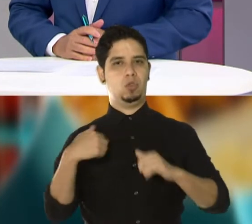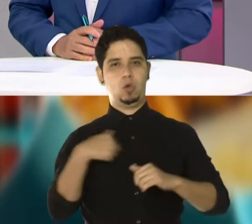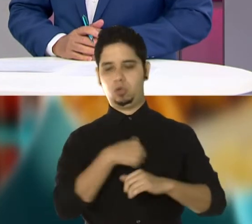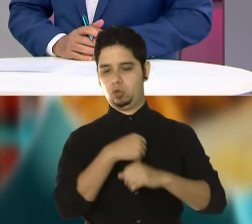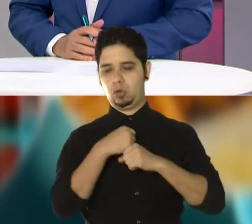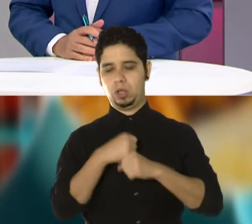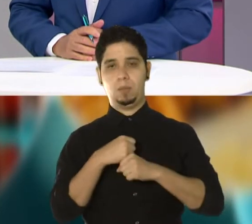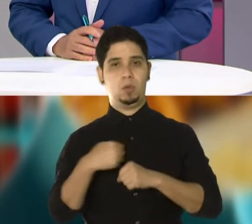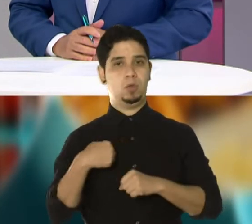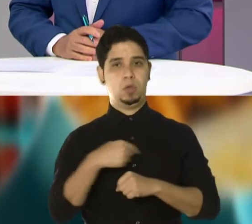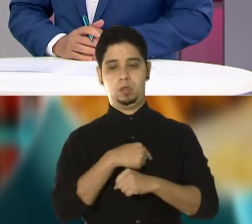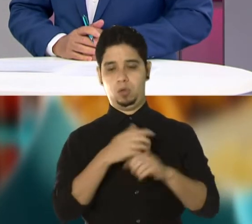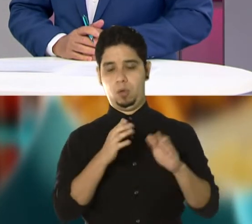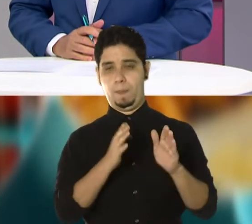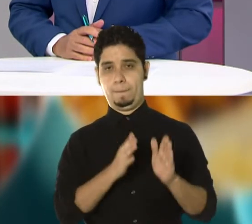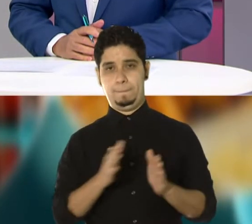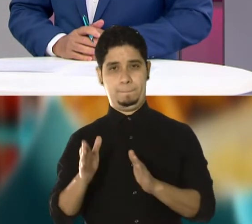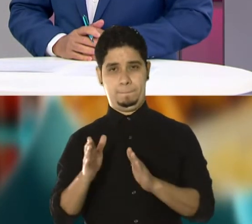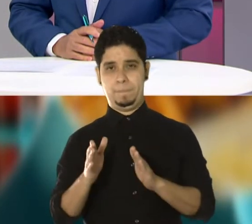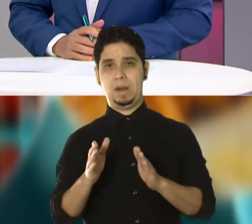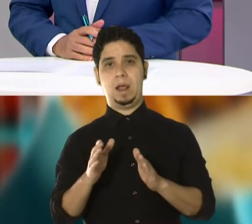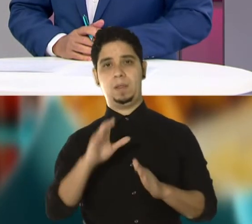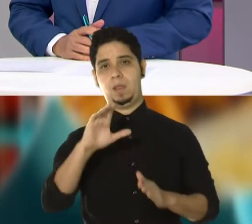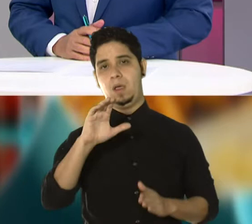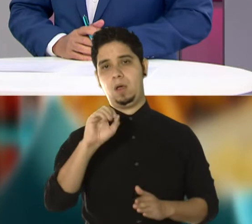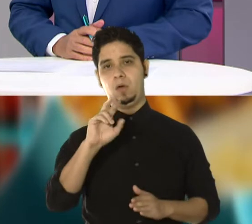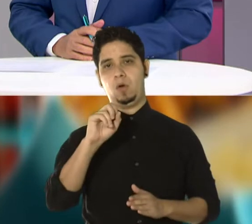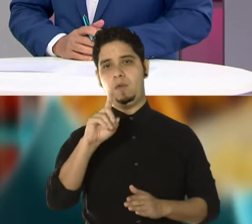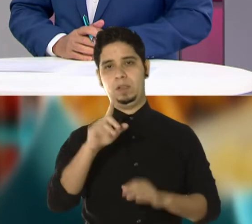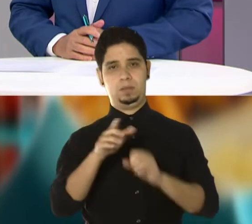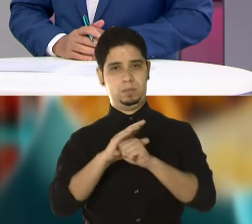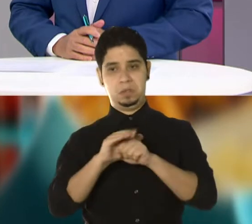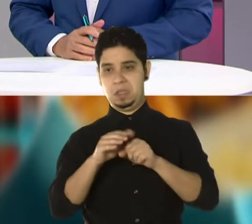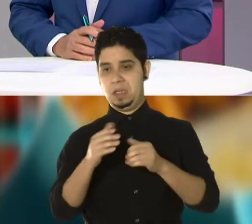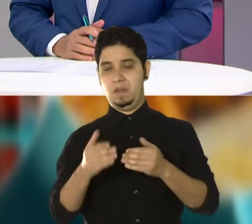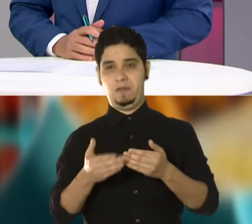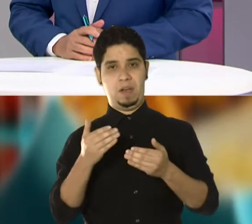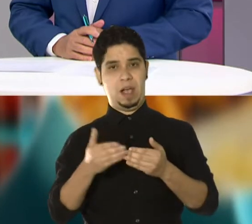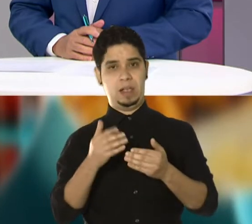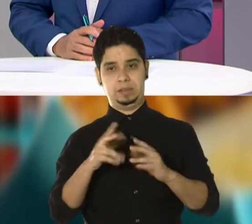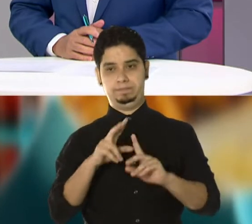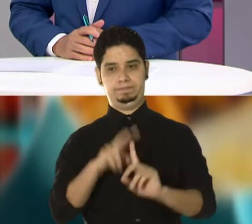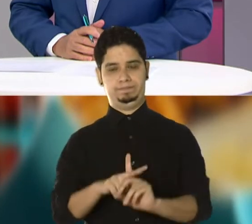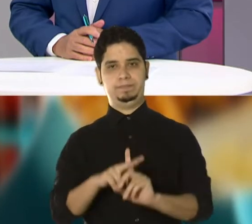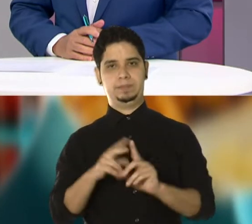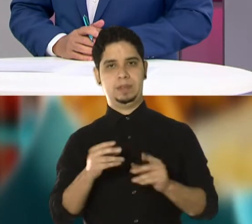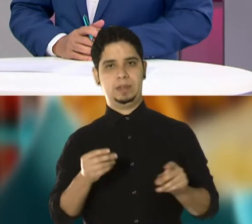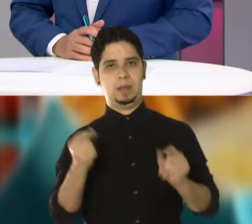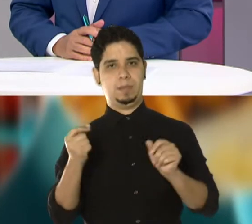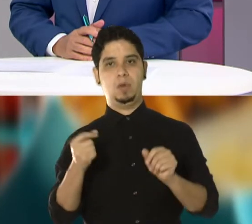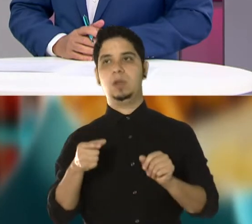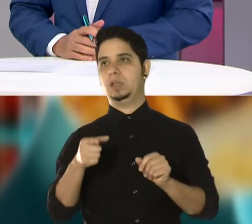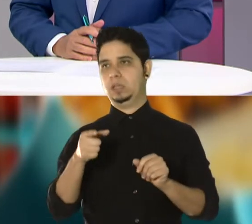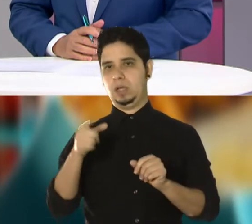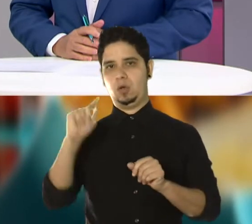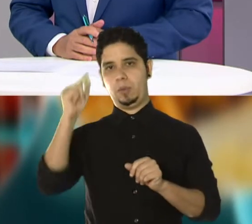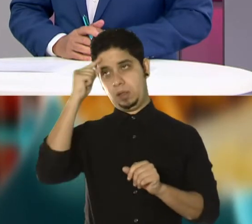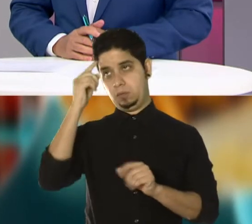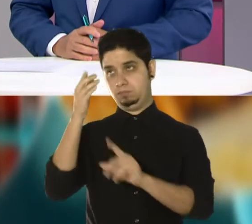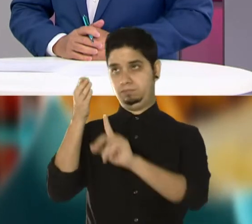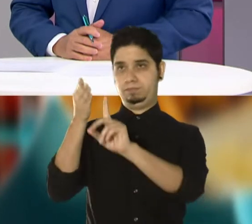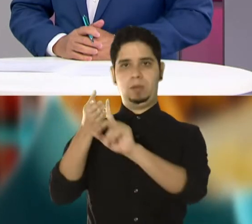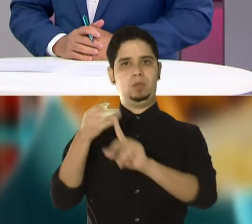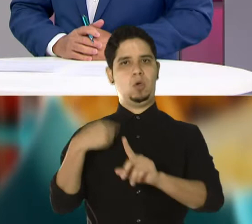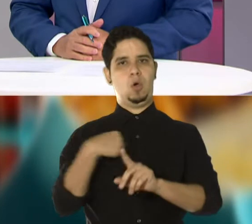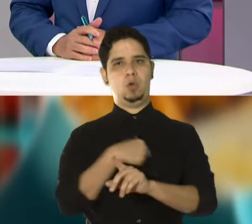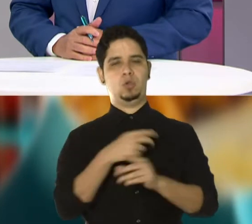nuestro plan de COVID, implementarlo fácil, rápido y convencer al gobierno, ¿no?, de que fuimos uno de los primeros